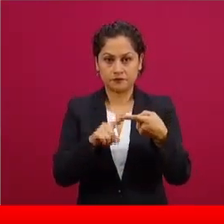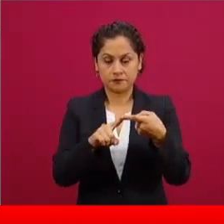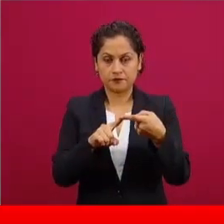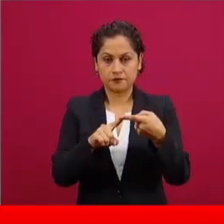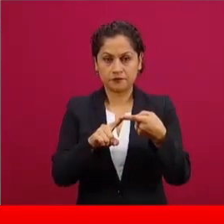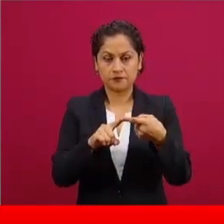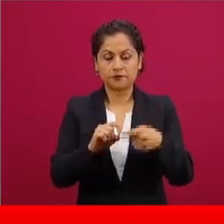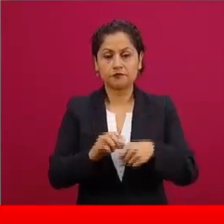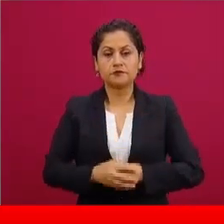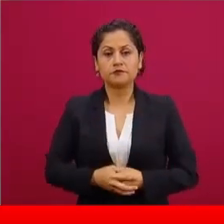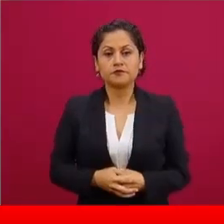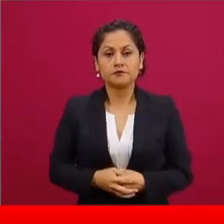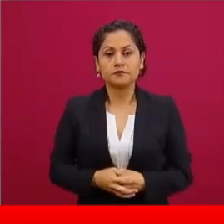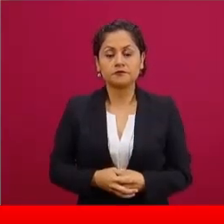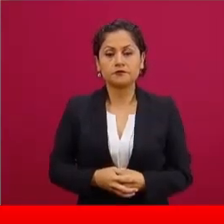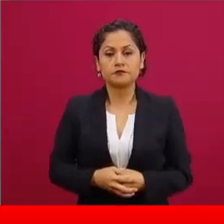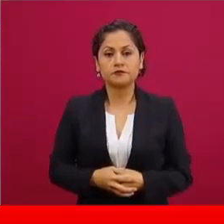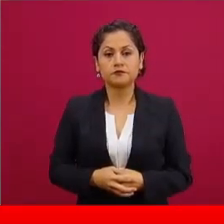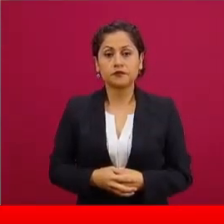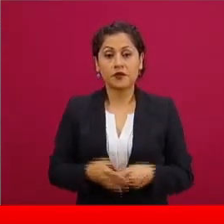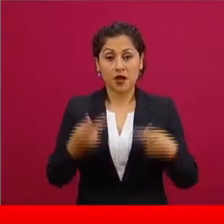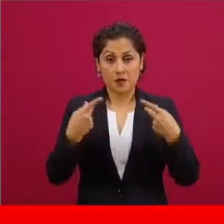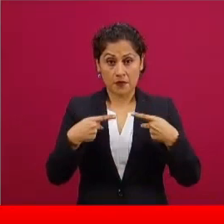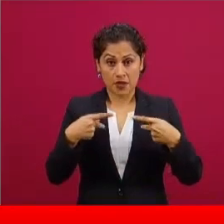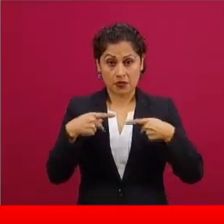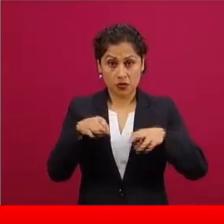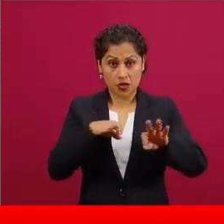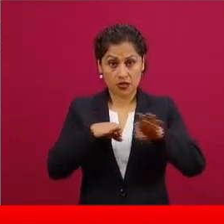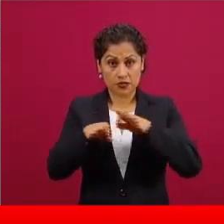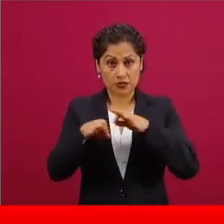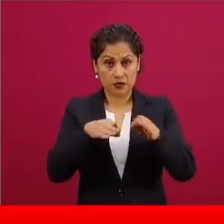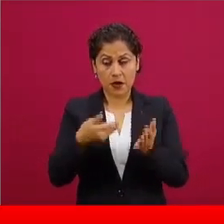no será despedido ningún trabajador